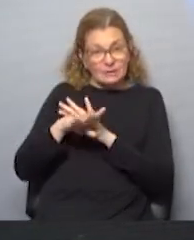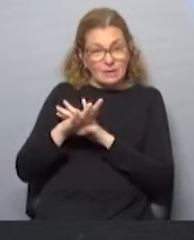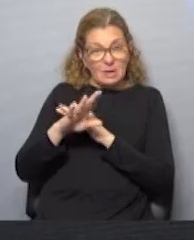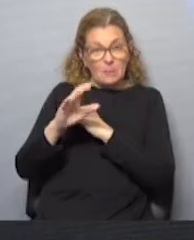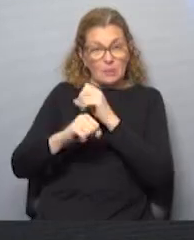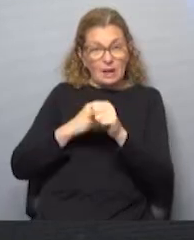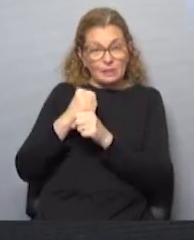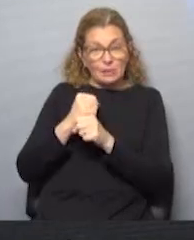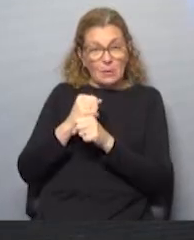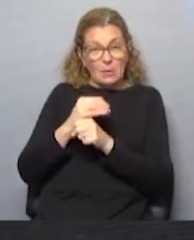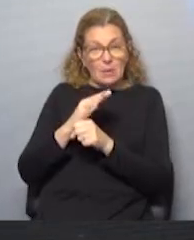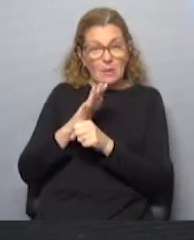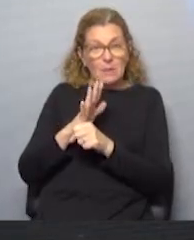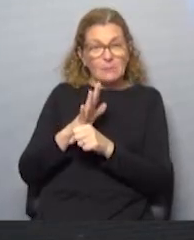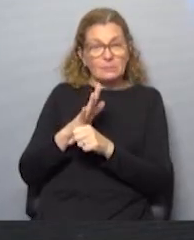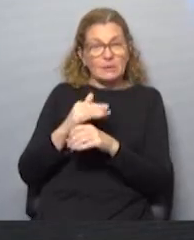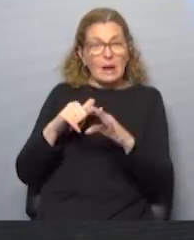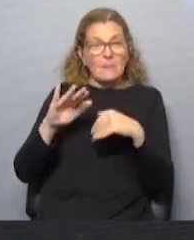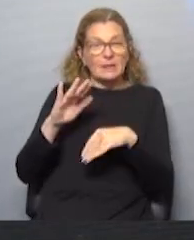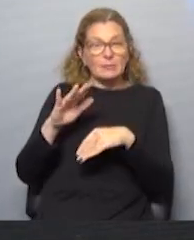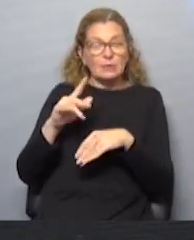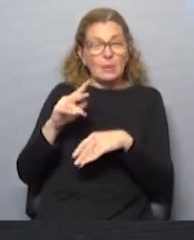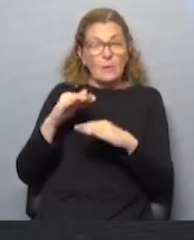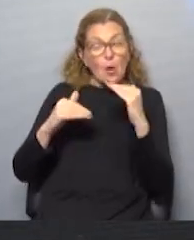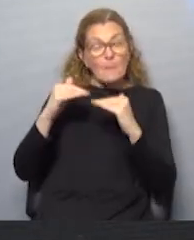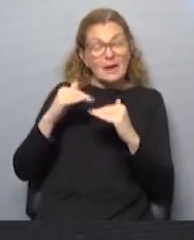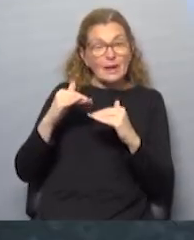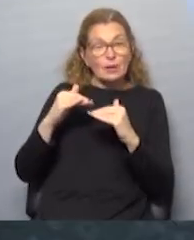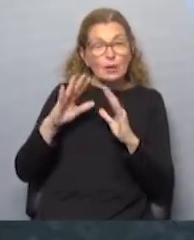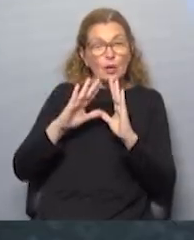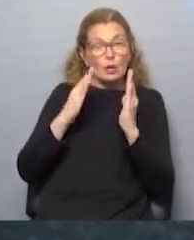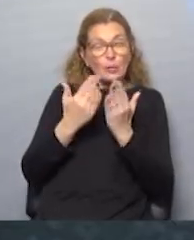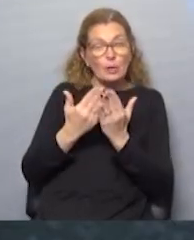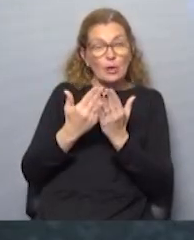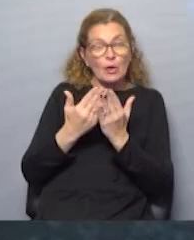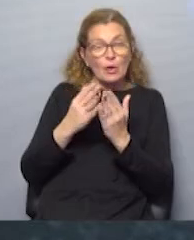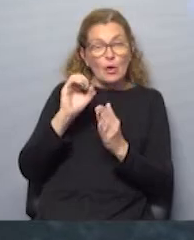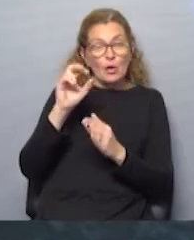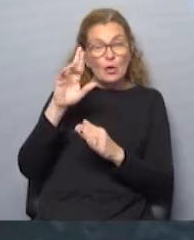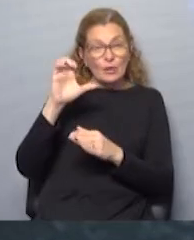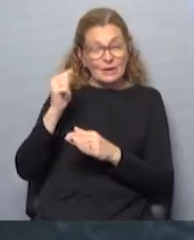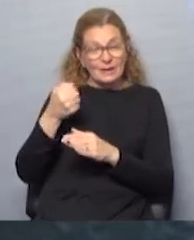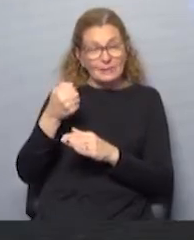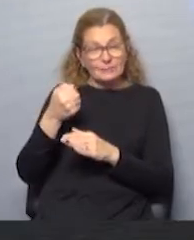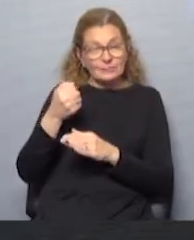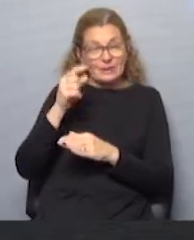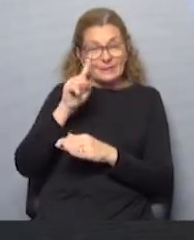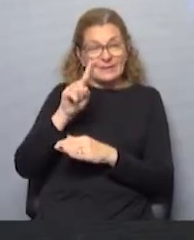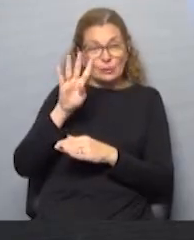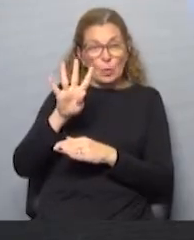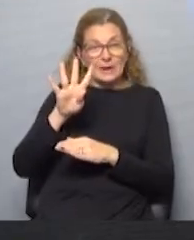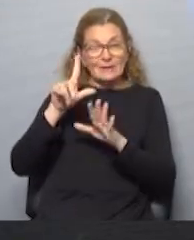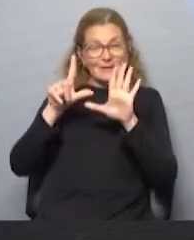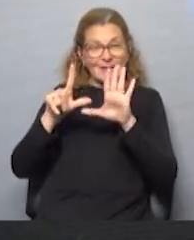que pactó diciendo muy generoso pero si miras comparado a nivel global corea del sur con 55 millones de personas forma 147